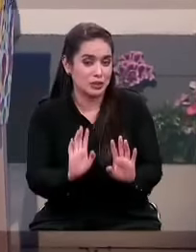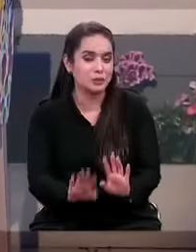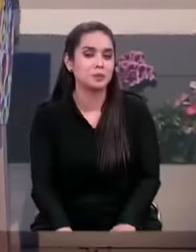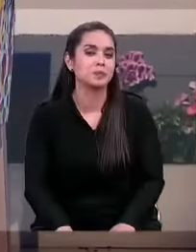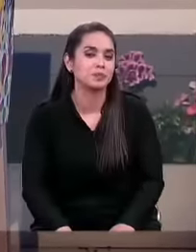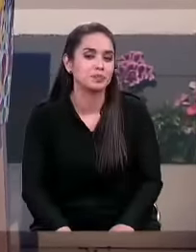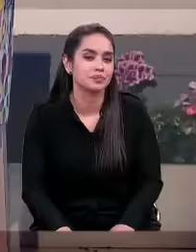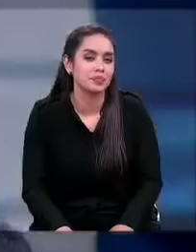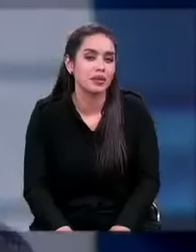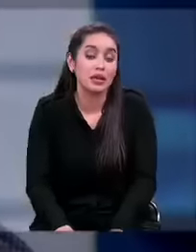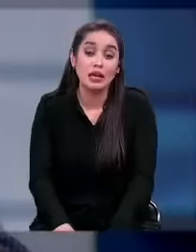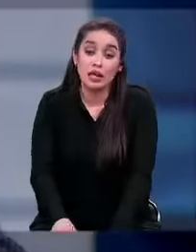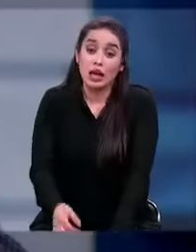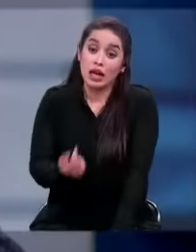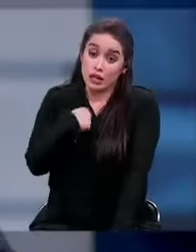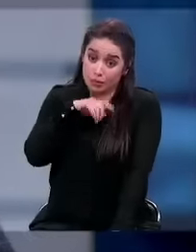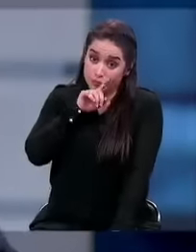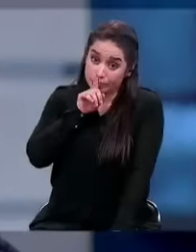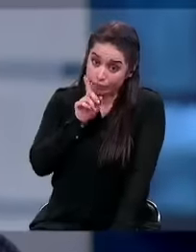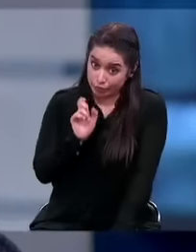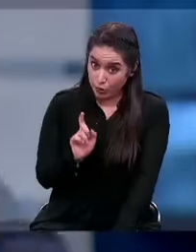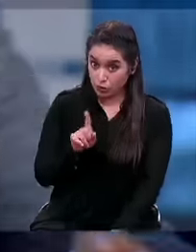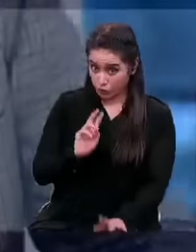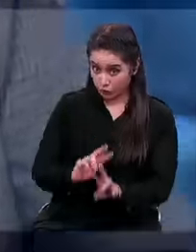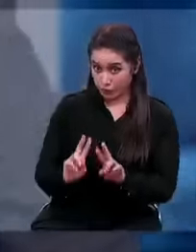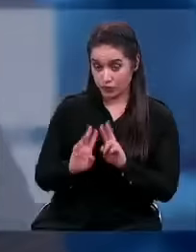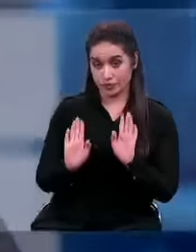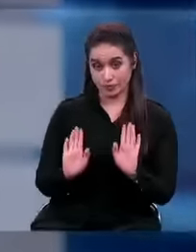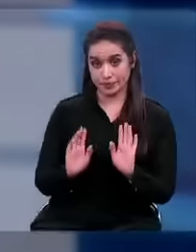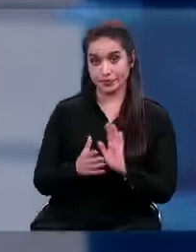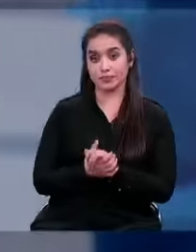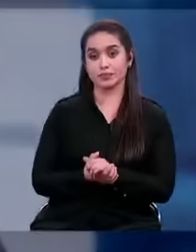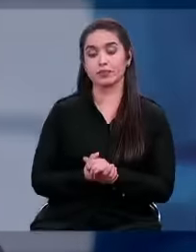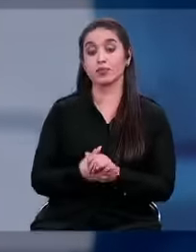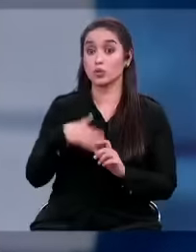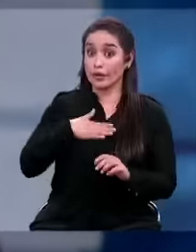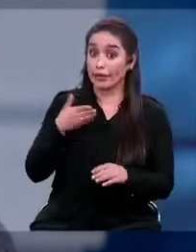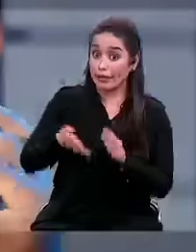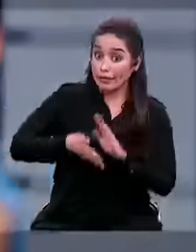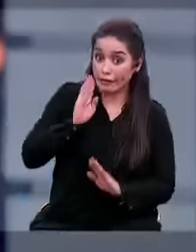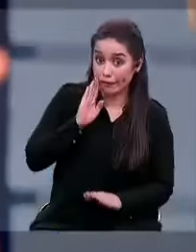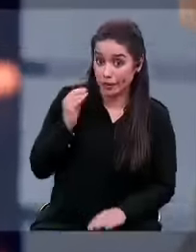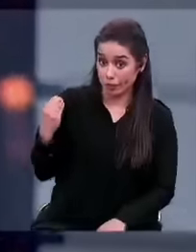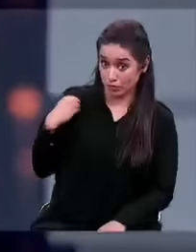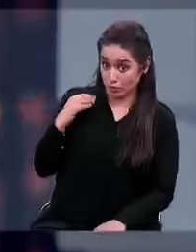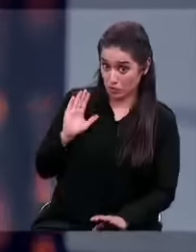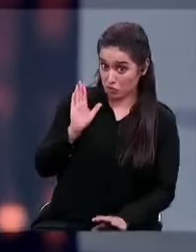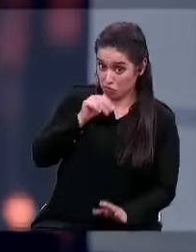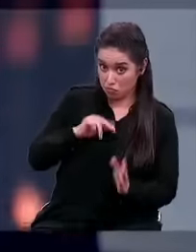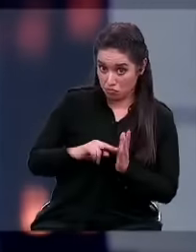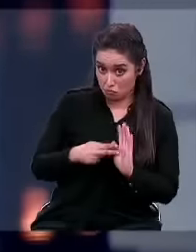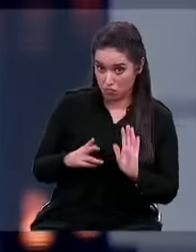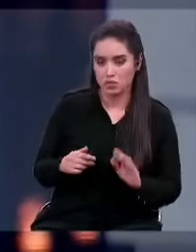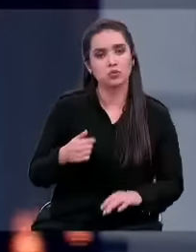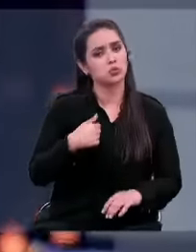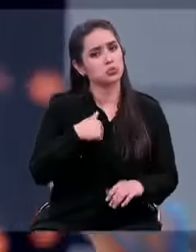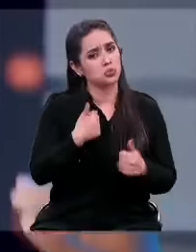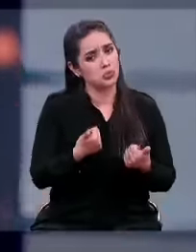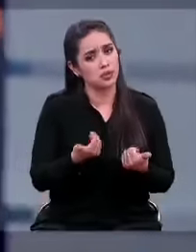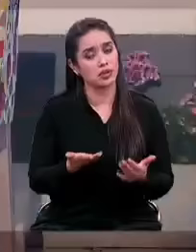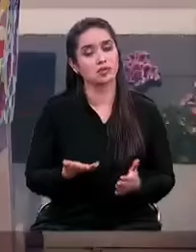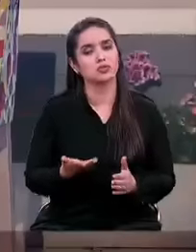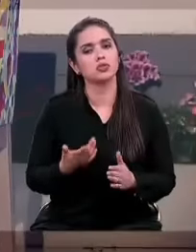la pregunta que le quiero hacer es la siguiente. Si quiere ir al baño, me dice nomás, ¿verdad? No, estoy bien.